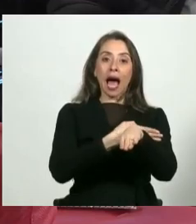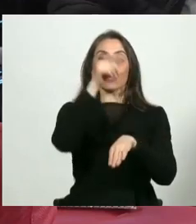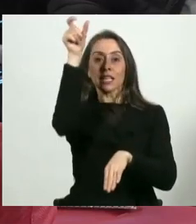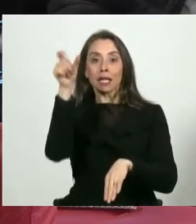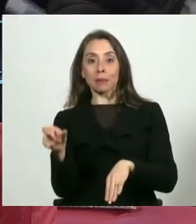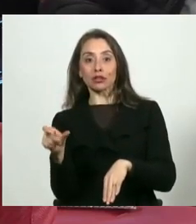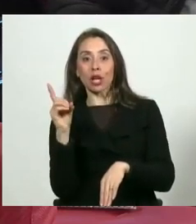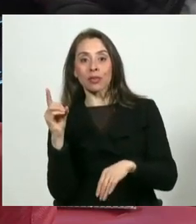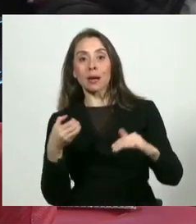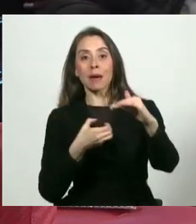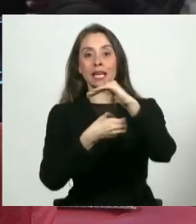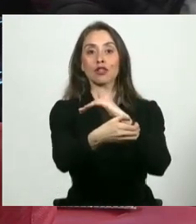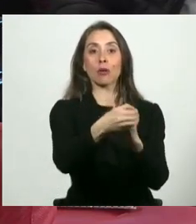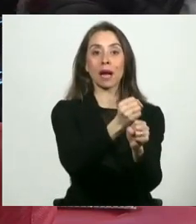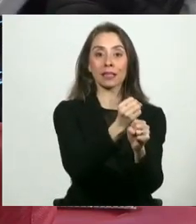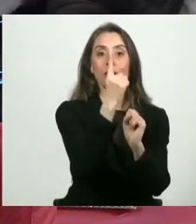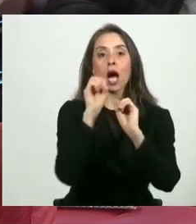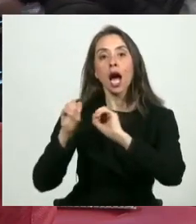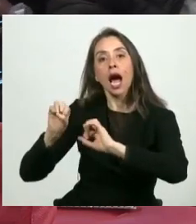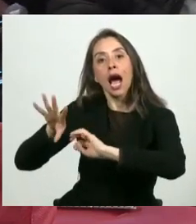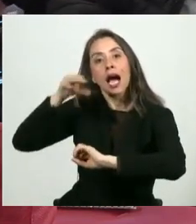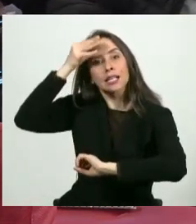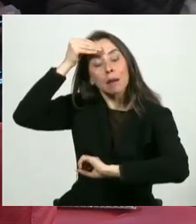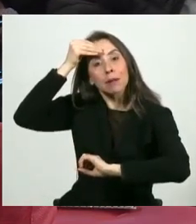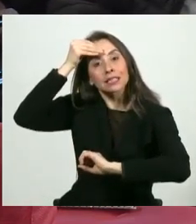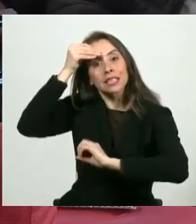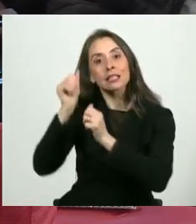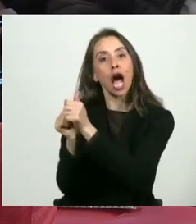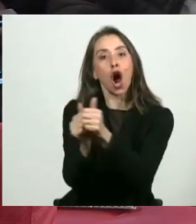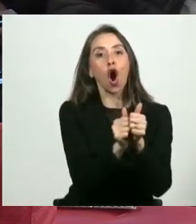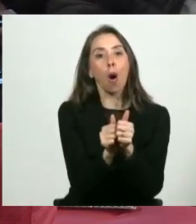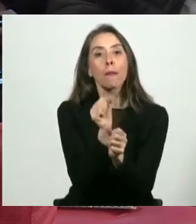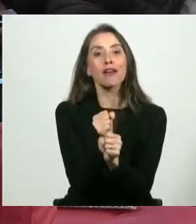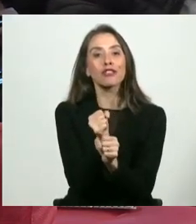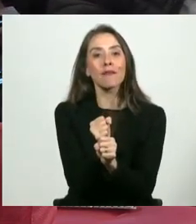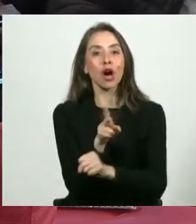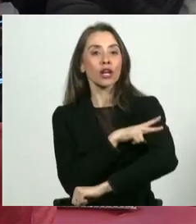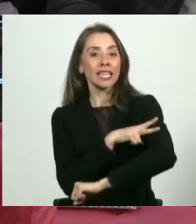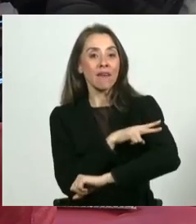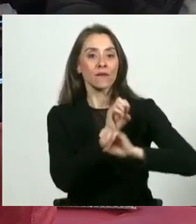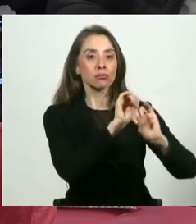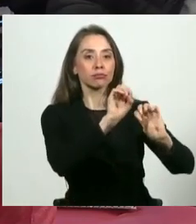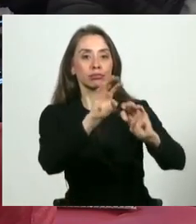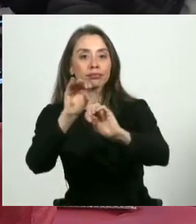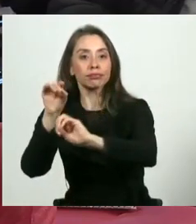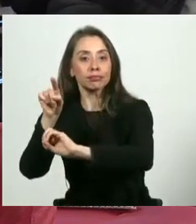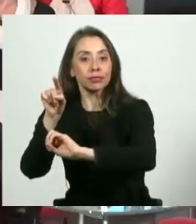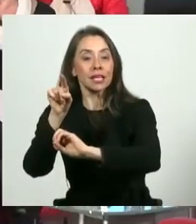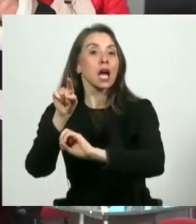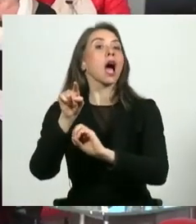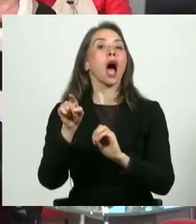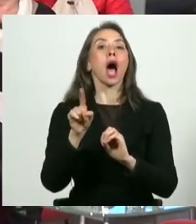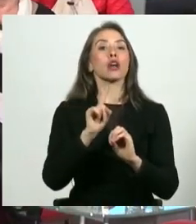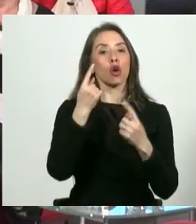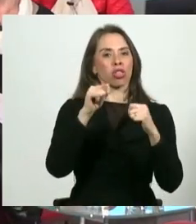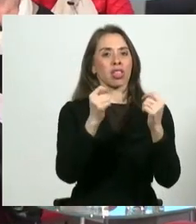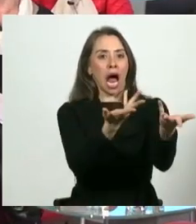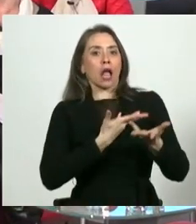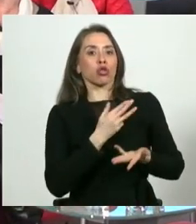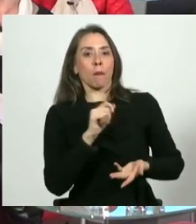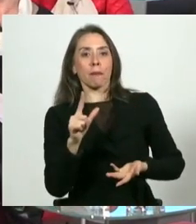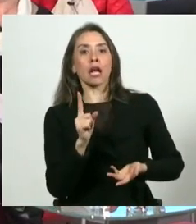de la persona con discapacidad, capacitamos a los compañeros de trabajo y a la jefatura para que no solamente no haya maltrato, sobre